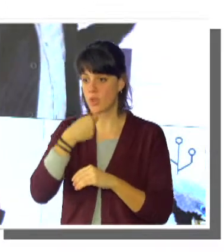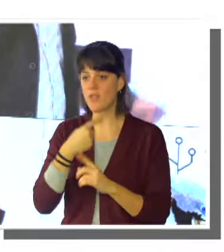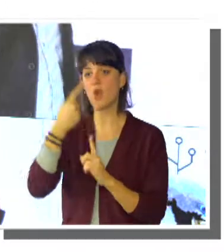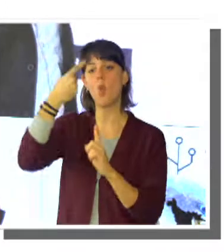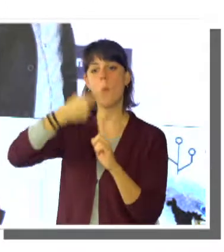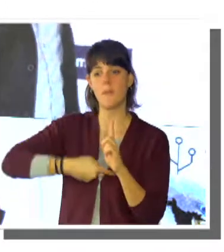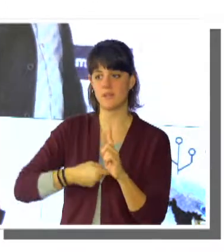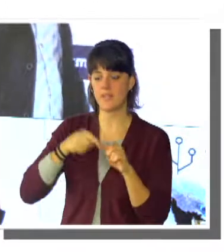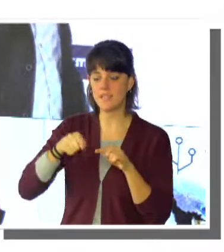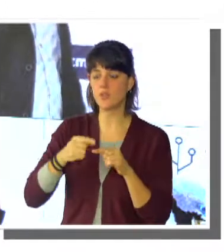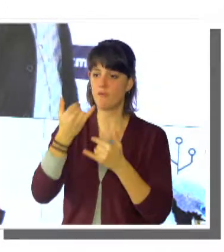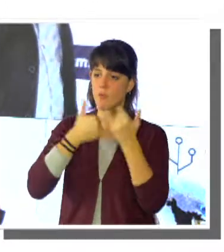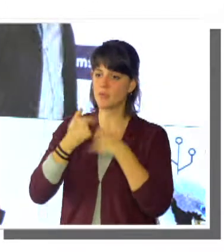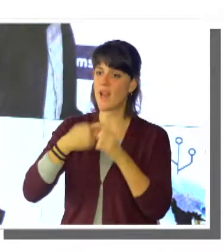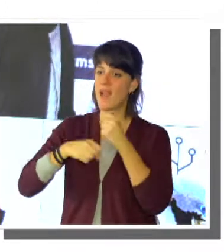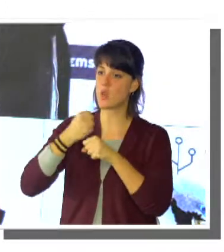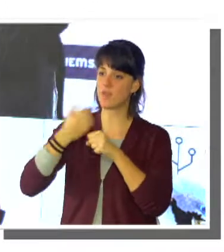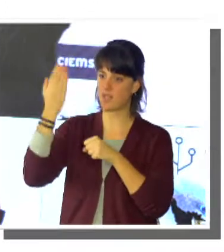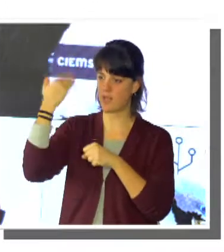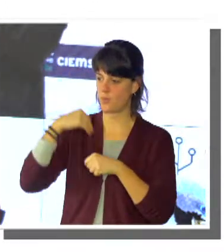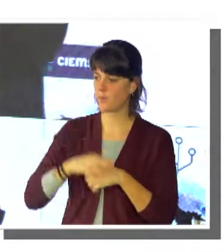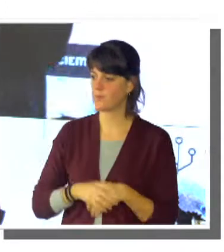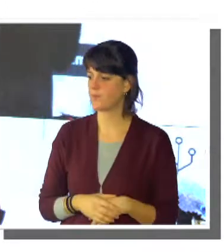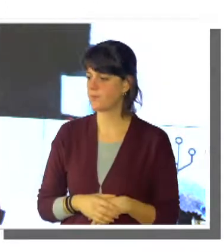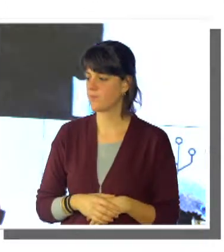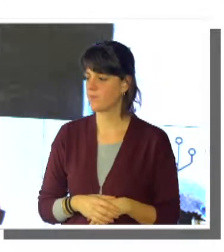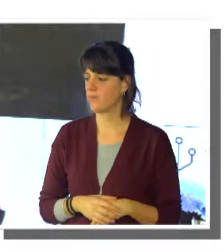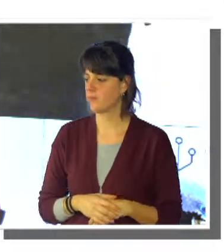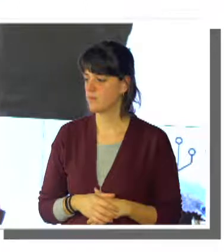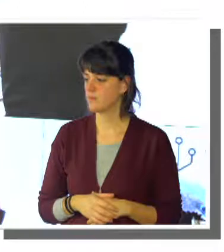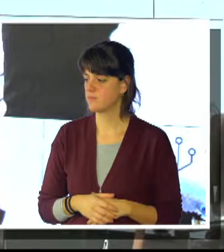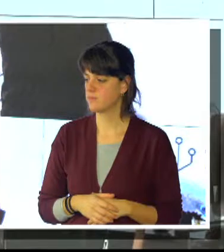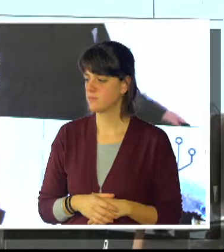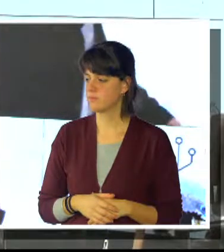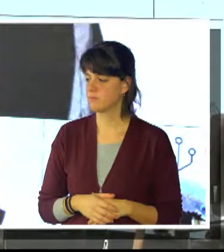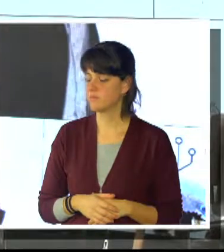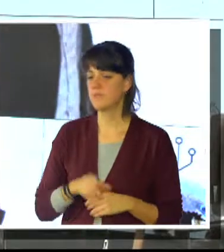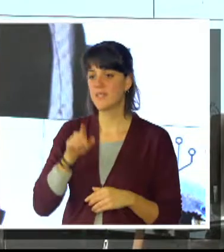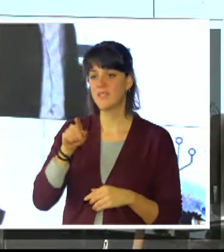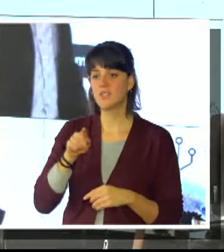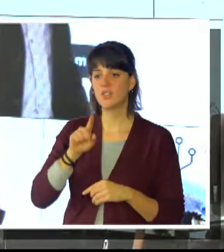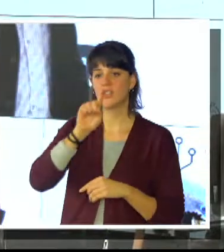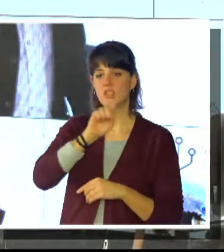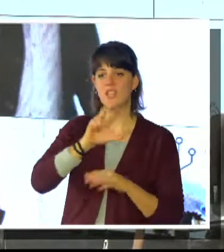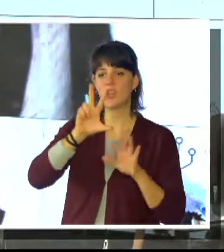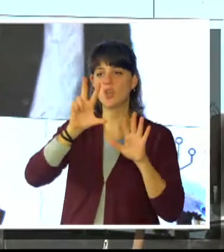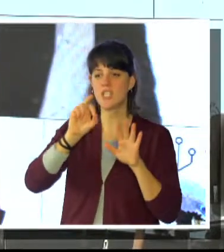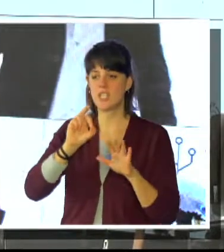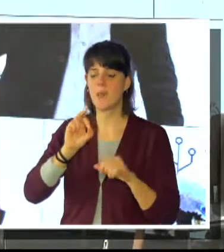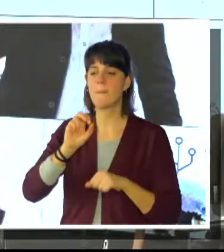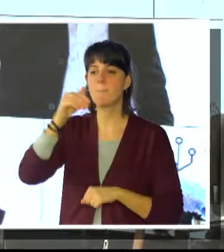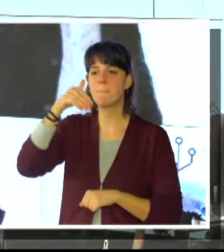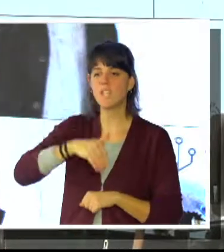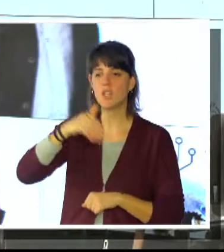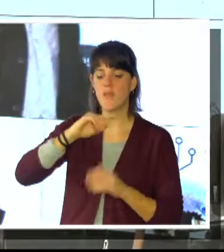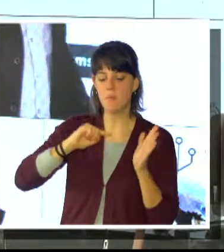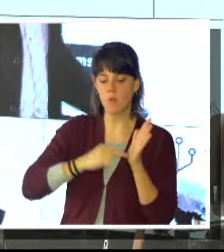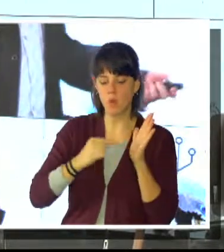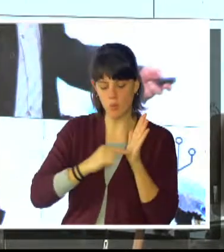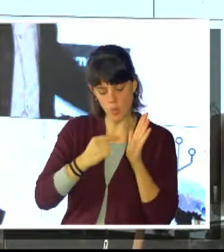mejorar el cumplimiento de los usuarios, de los ómnibus, y brindar información más certera a los usuarios. En esta aplicación se monitorean